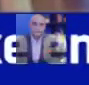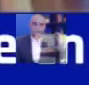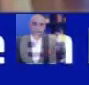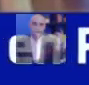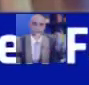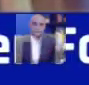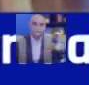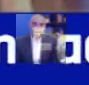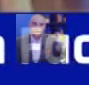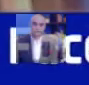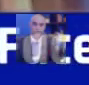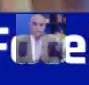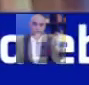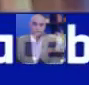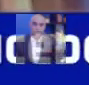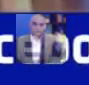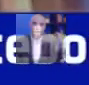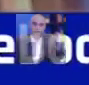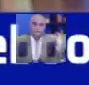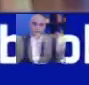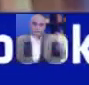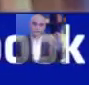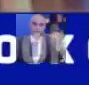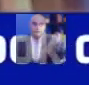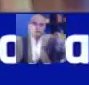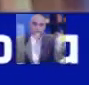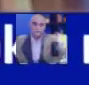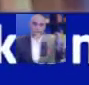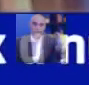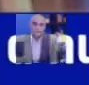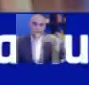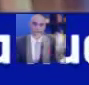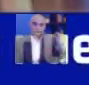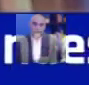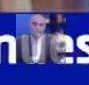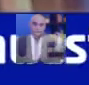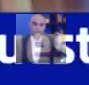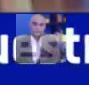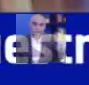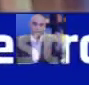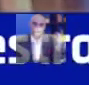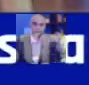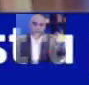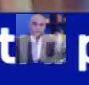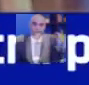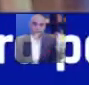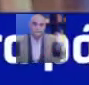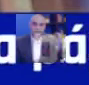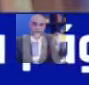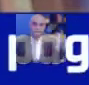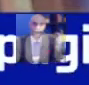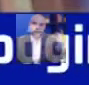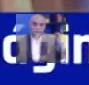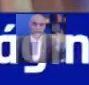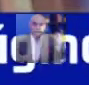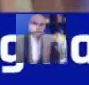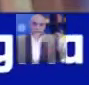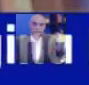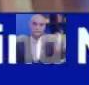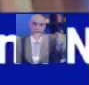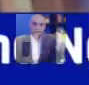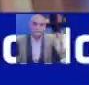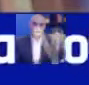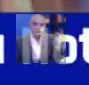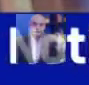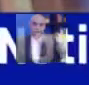la ley de la industria eléctrica era constitucional, que Gómez Fierro se había equivocado en suspender la ley, que esas suspensiones eran